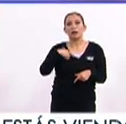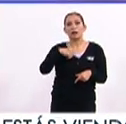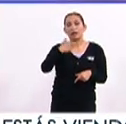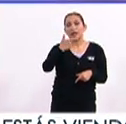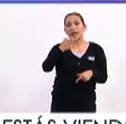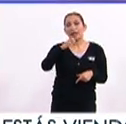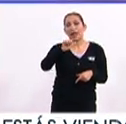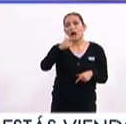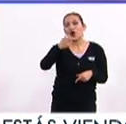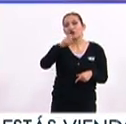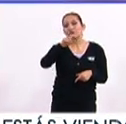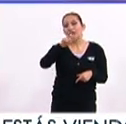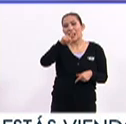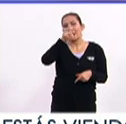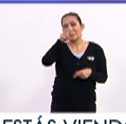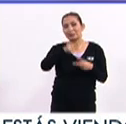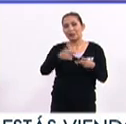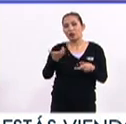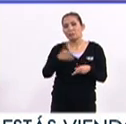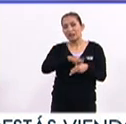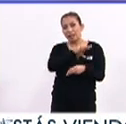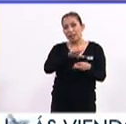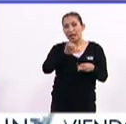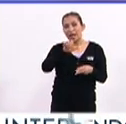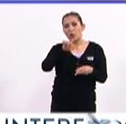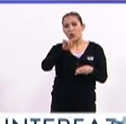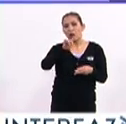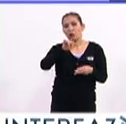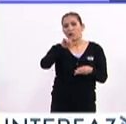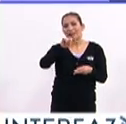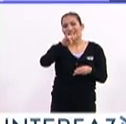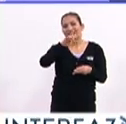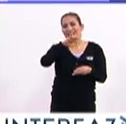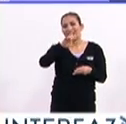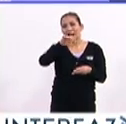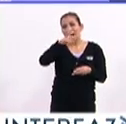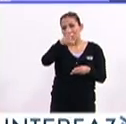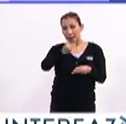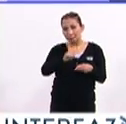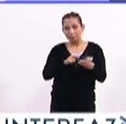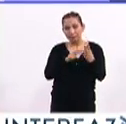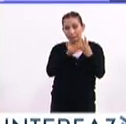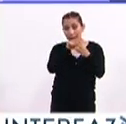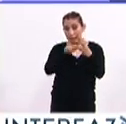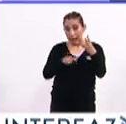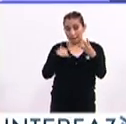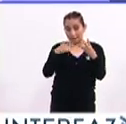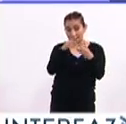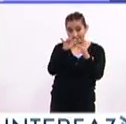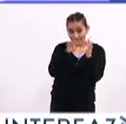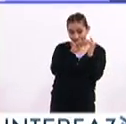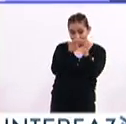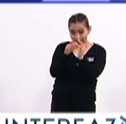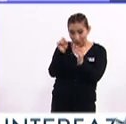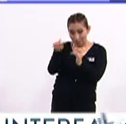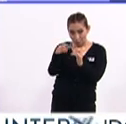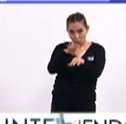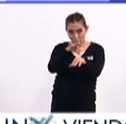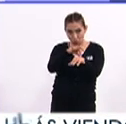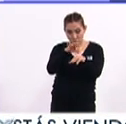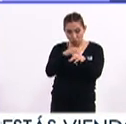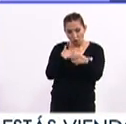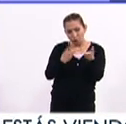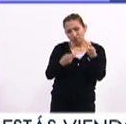G.A. González y el Hospital General Eduardo Lisiaga. Y entonces la interacción con los